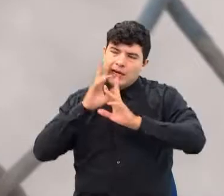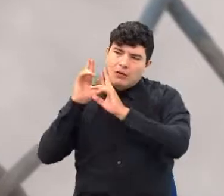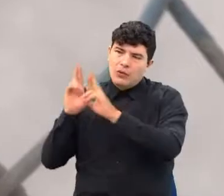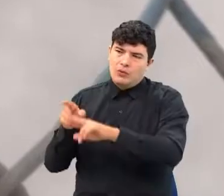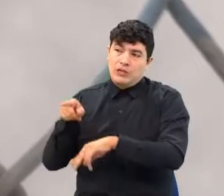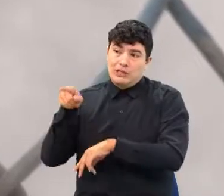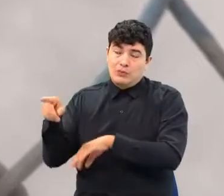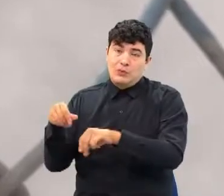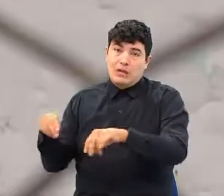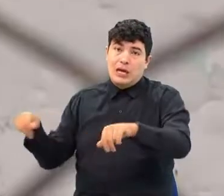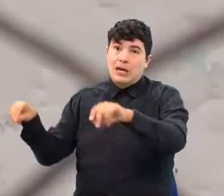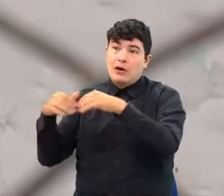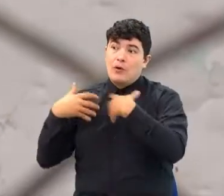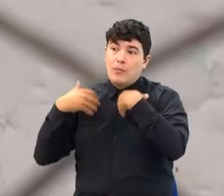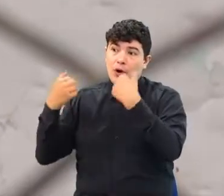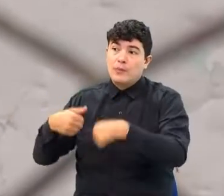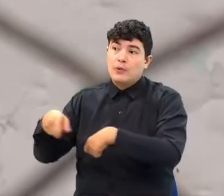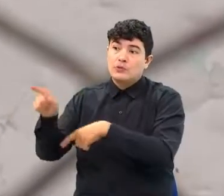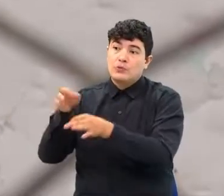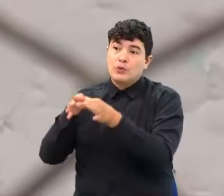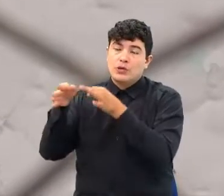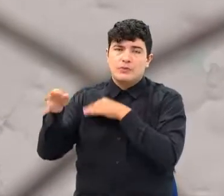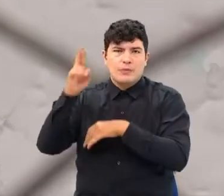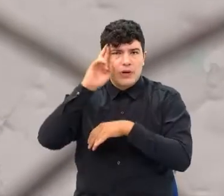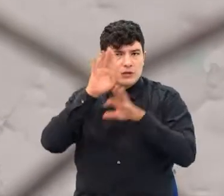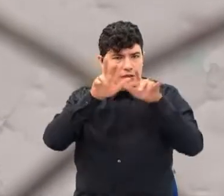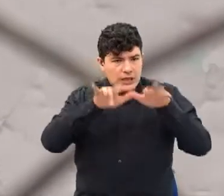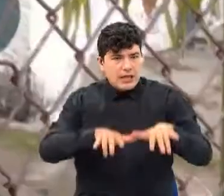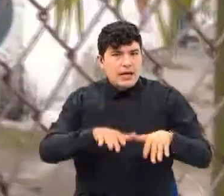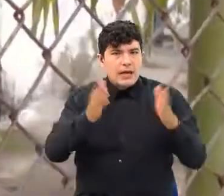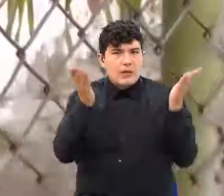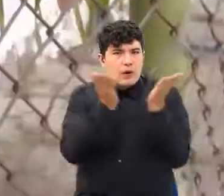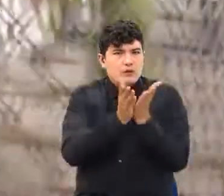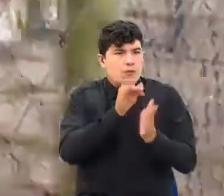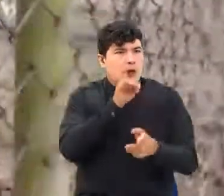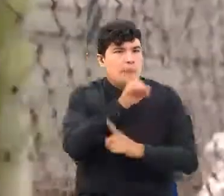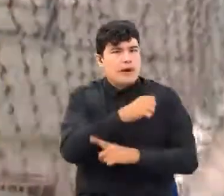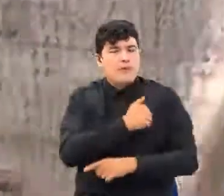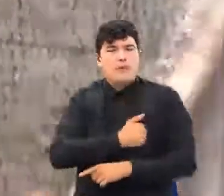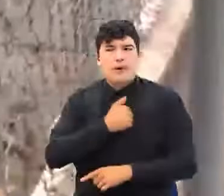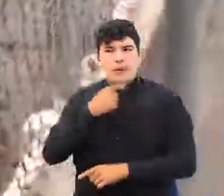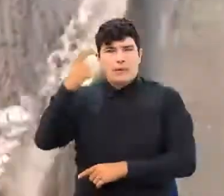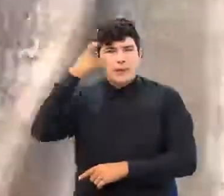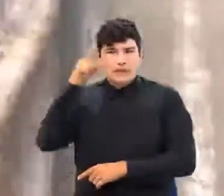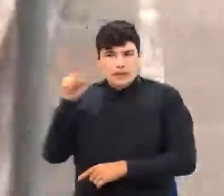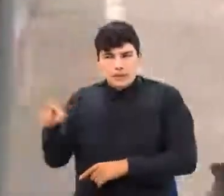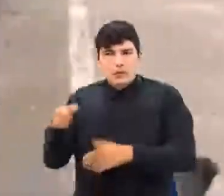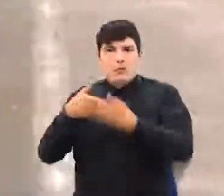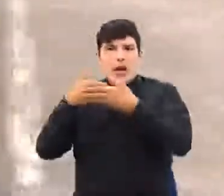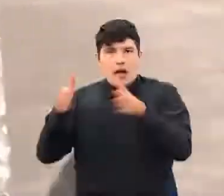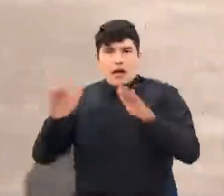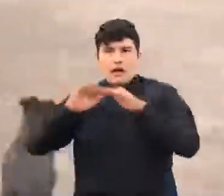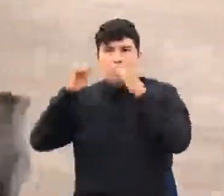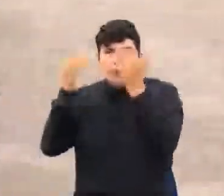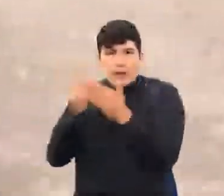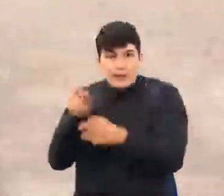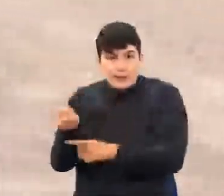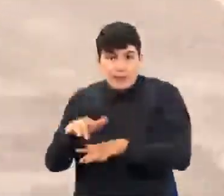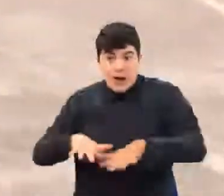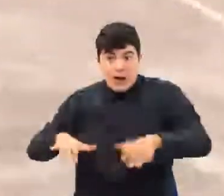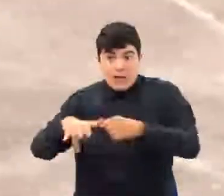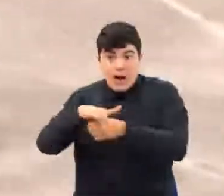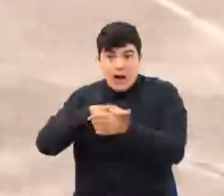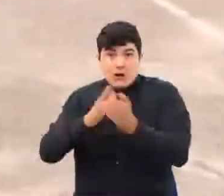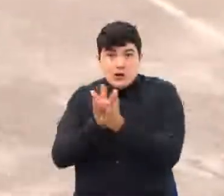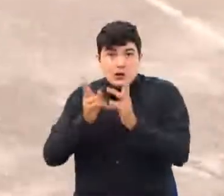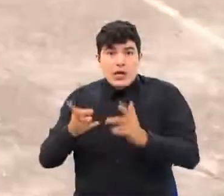secretaria de educación de bucaramanga que piense en reabrir lo debido a que el sector es muy inseguro y peligroso en temas de movilidad como